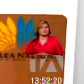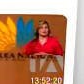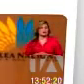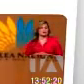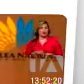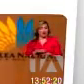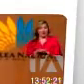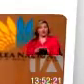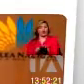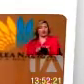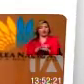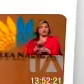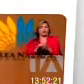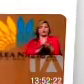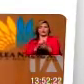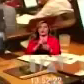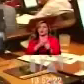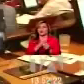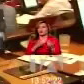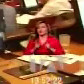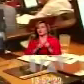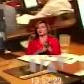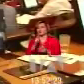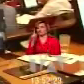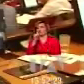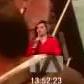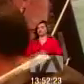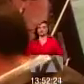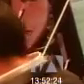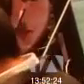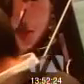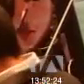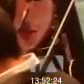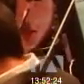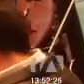a dilatar su aprobación en segundo debate". En Quito, Andrea Samaniego, 24 horas.